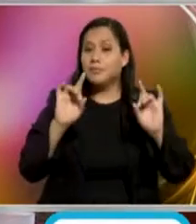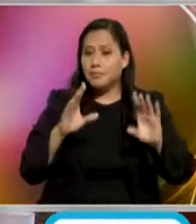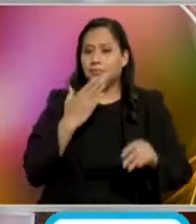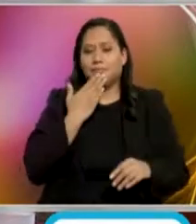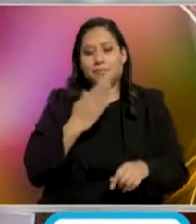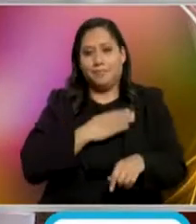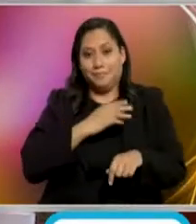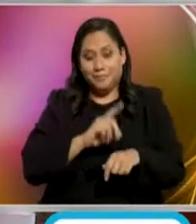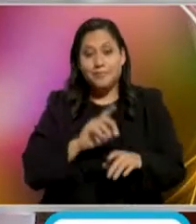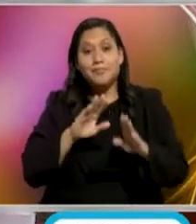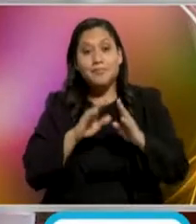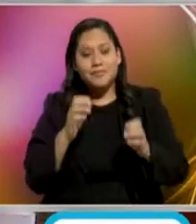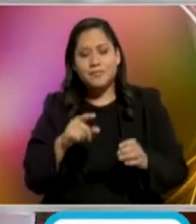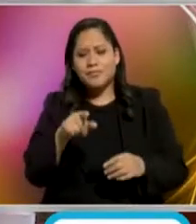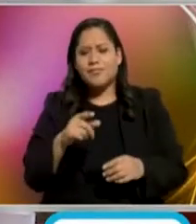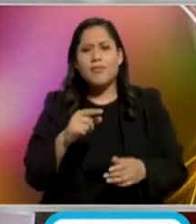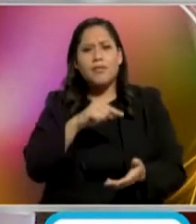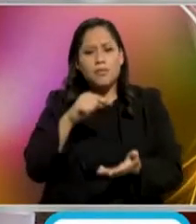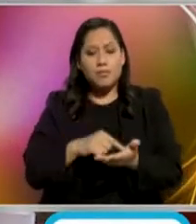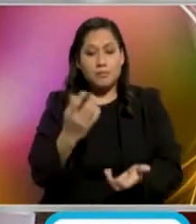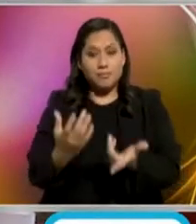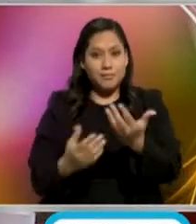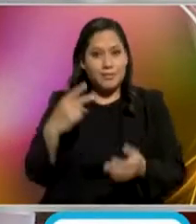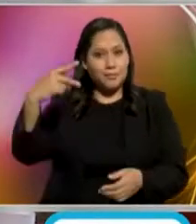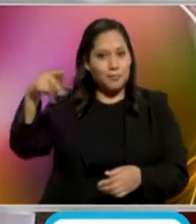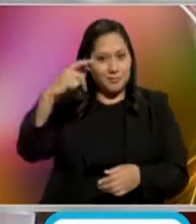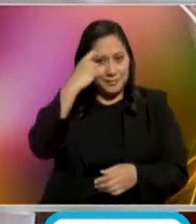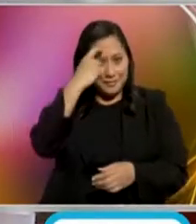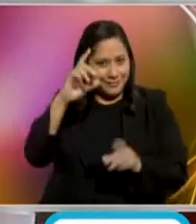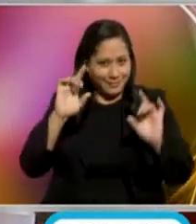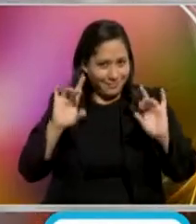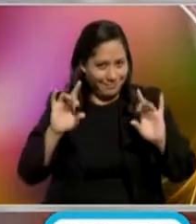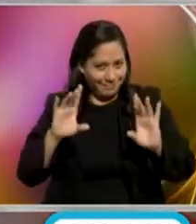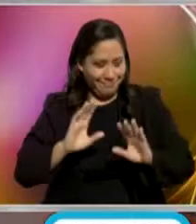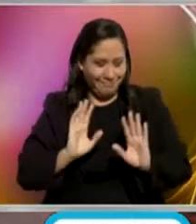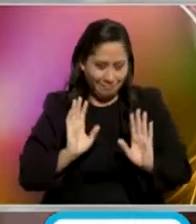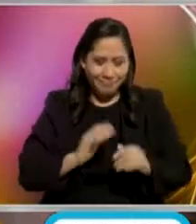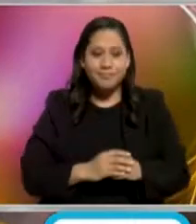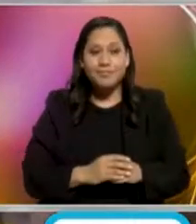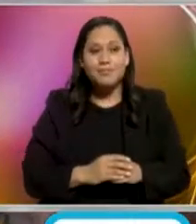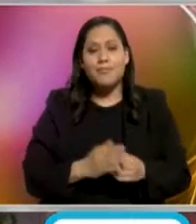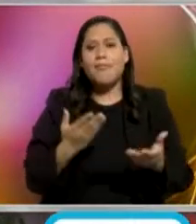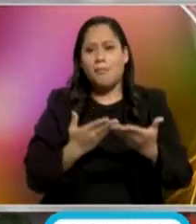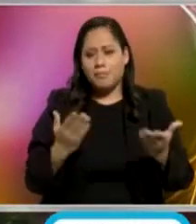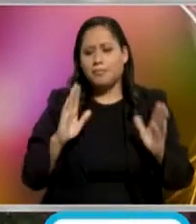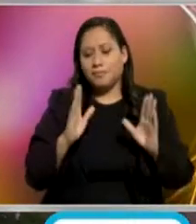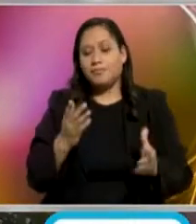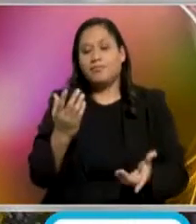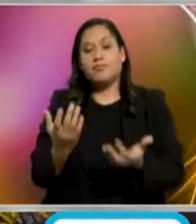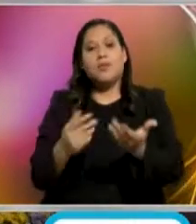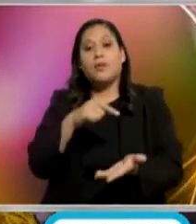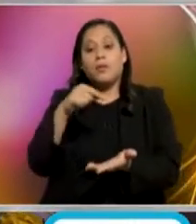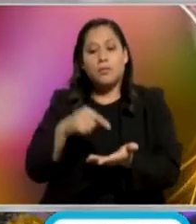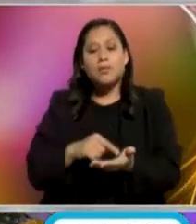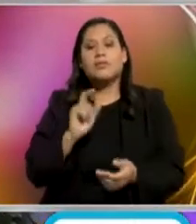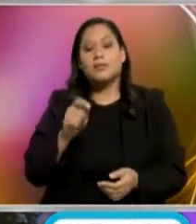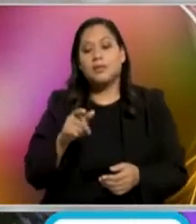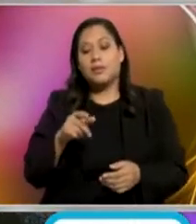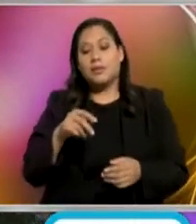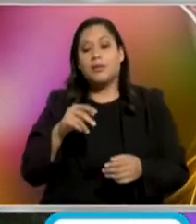están? Pues Hola, el inframundo de Ángel Dehesa. El inframundo de Ángel Dehesa, pues bueno, ahora ya hay inframundos también donde, por ejemplo, van a morir